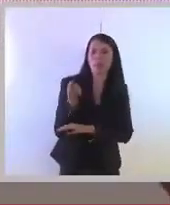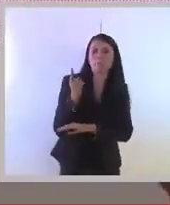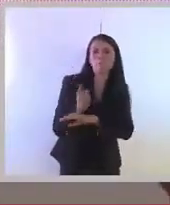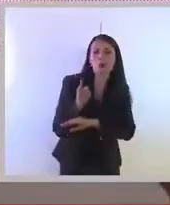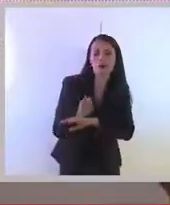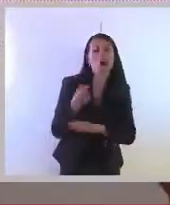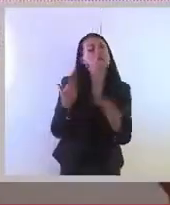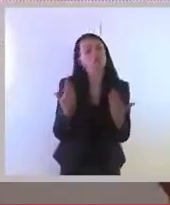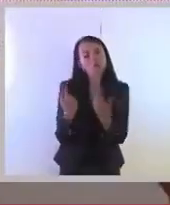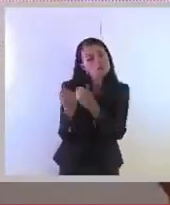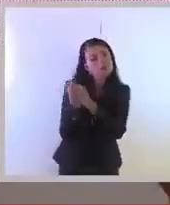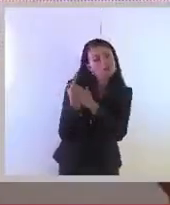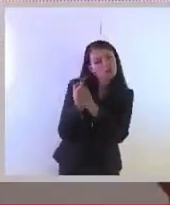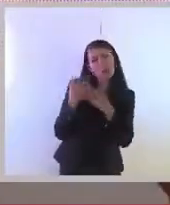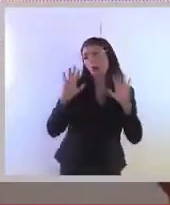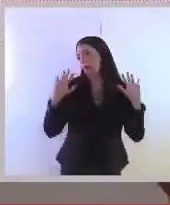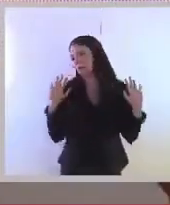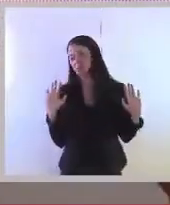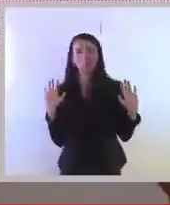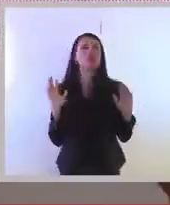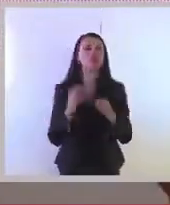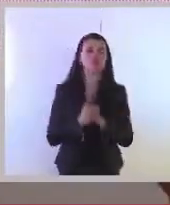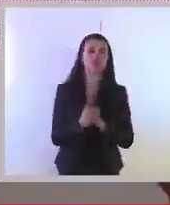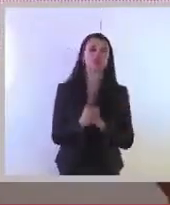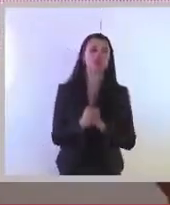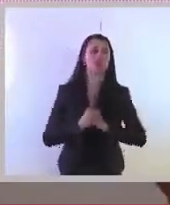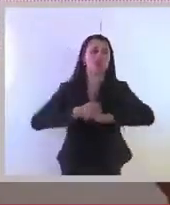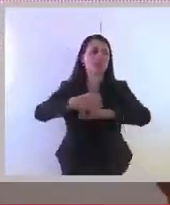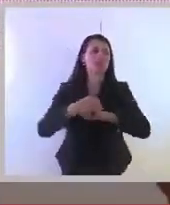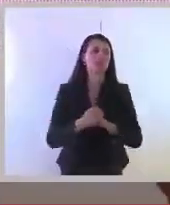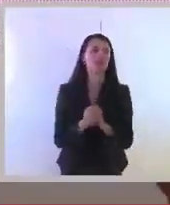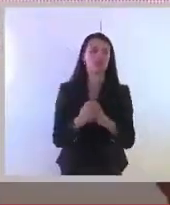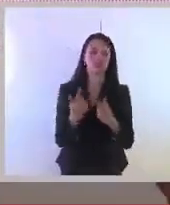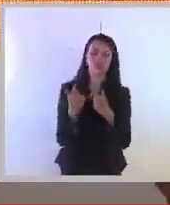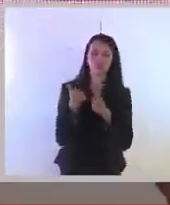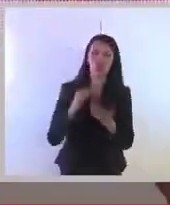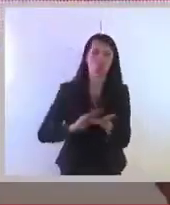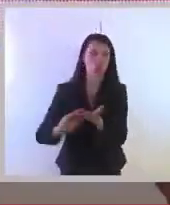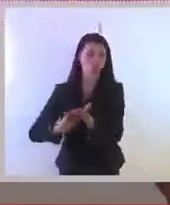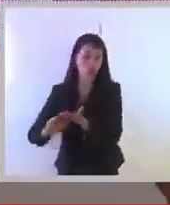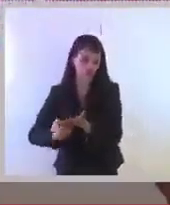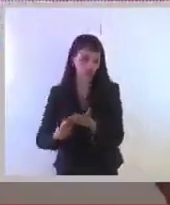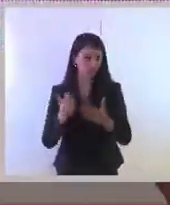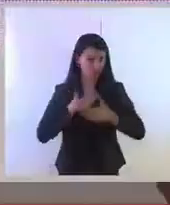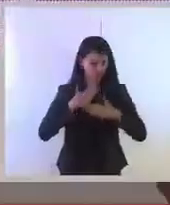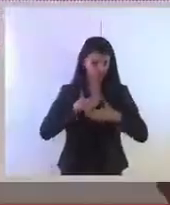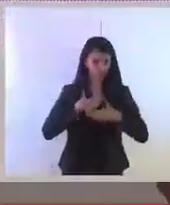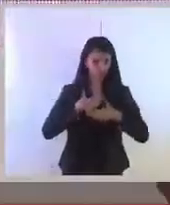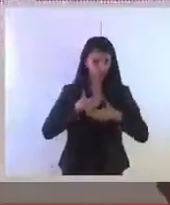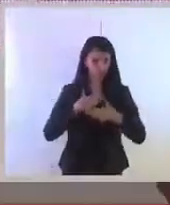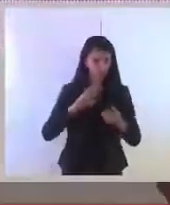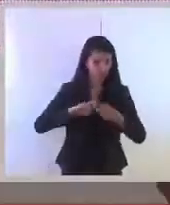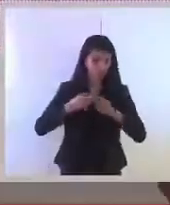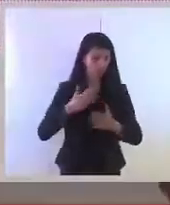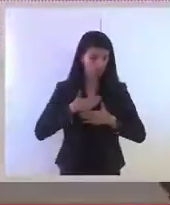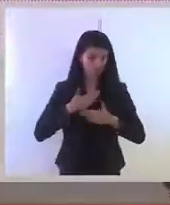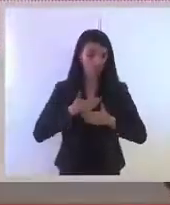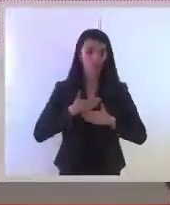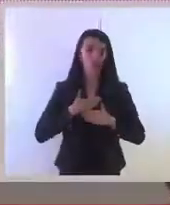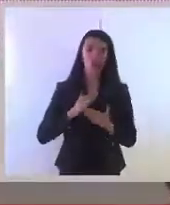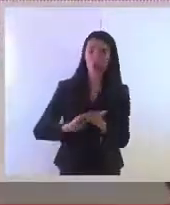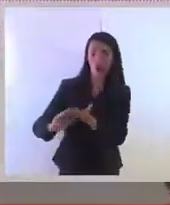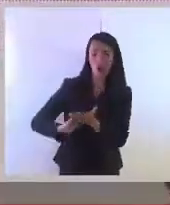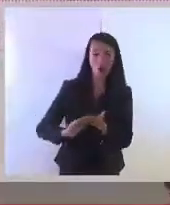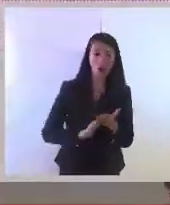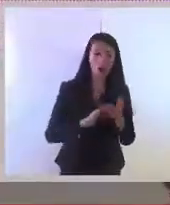de ustedes. No voy a resolver yo, este no es un problema mío. No vamos a resolver